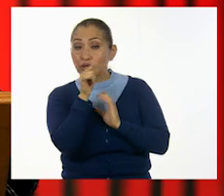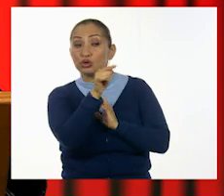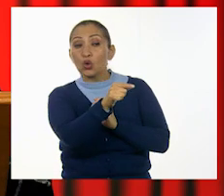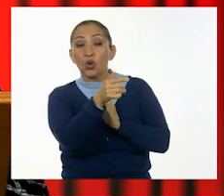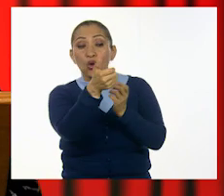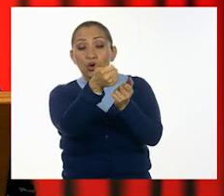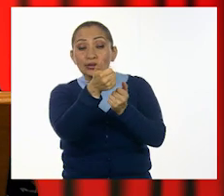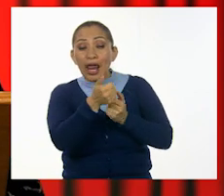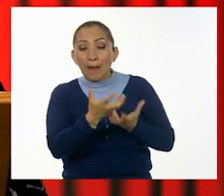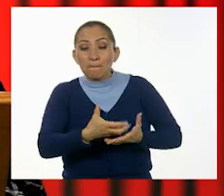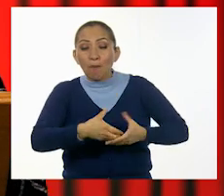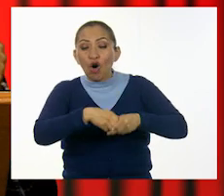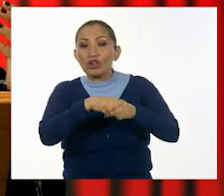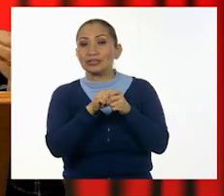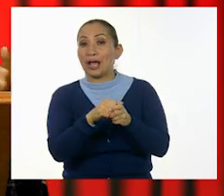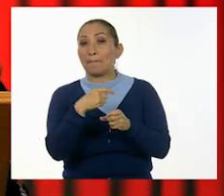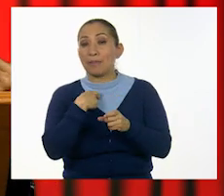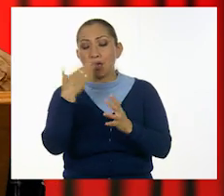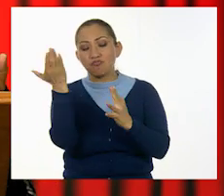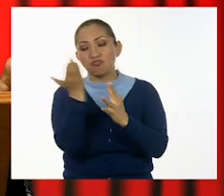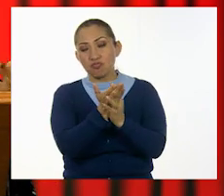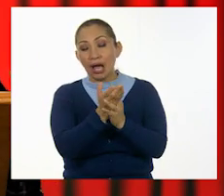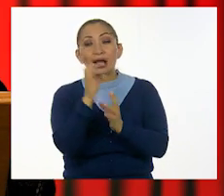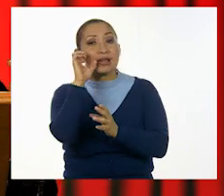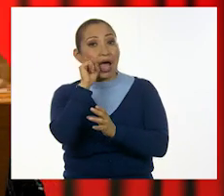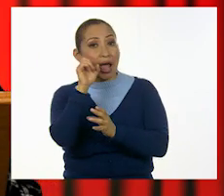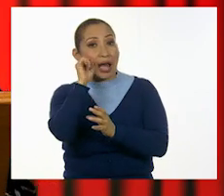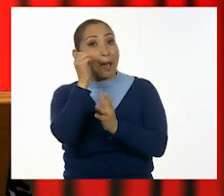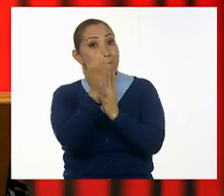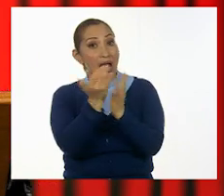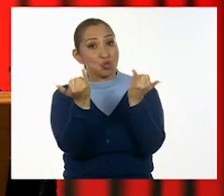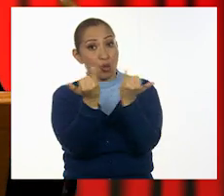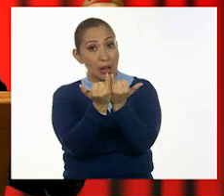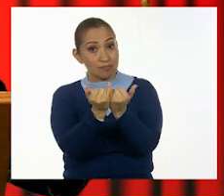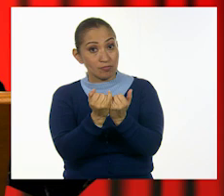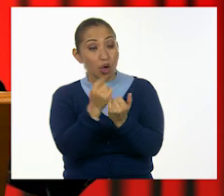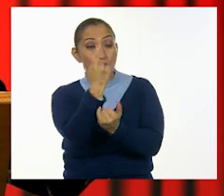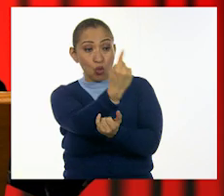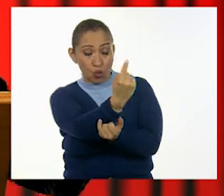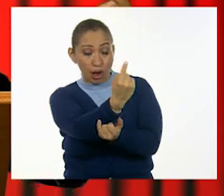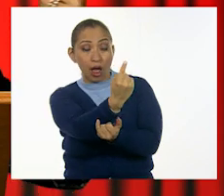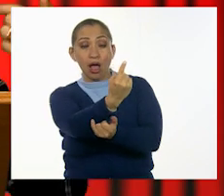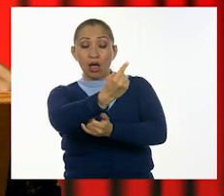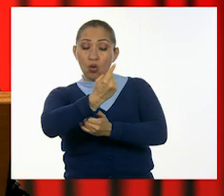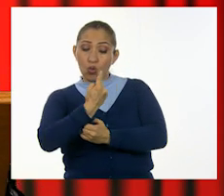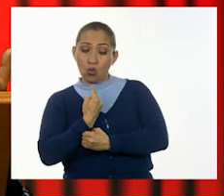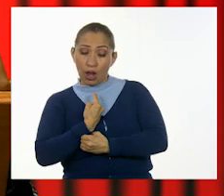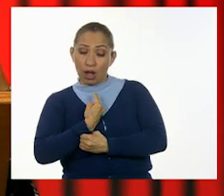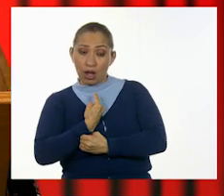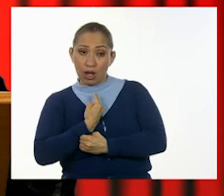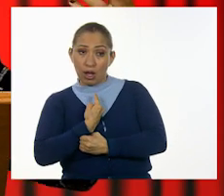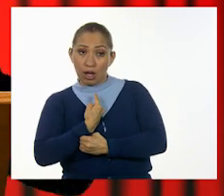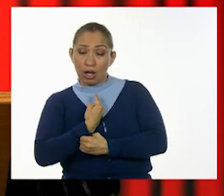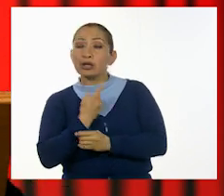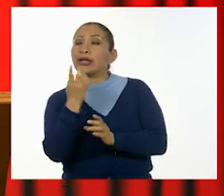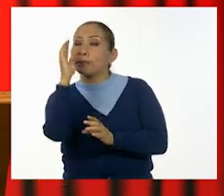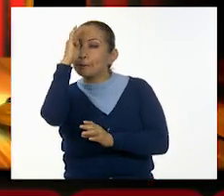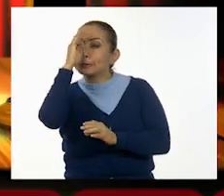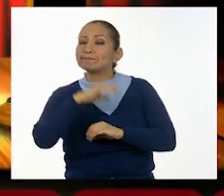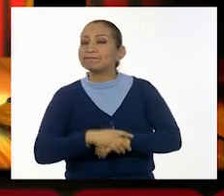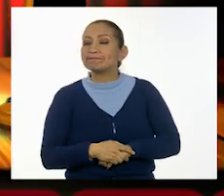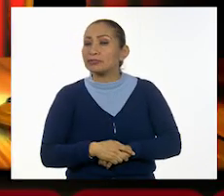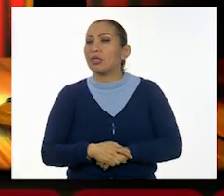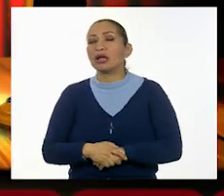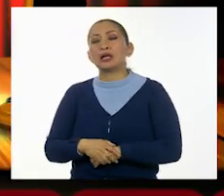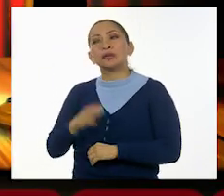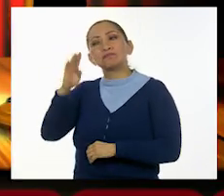que traer la bolsa aquí y repartimos las naranjas por partes iguales. Una para usted, una para mí. ¿Qué le parece?